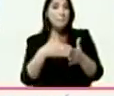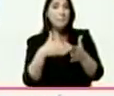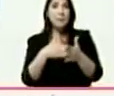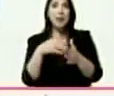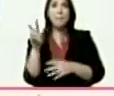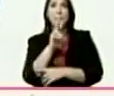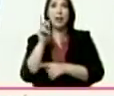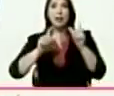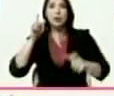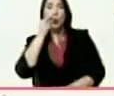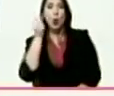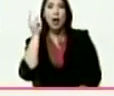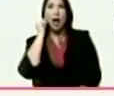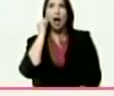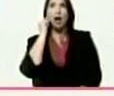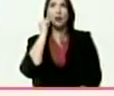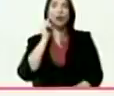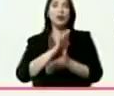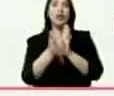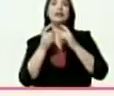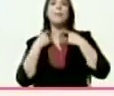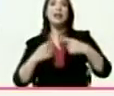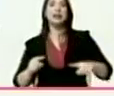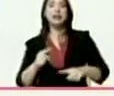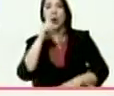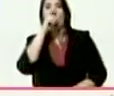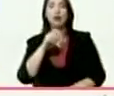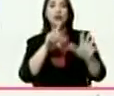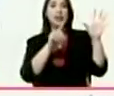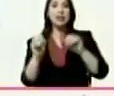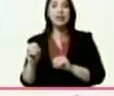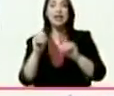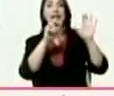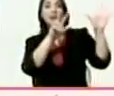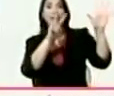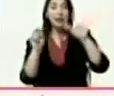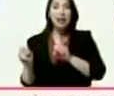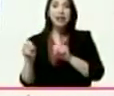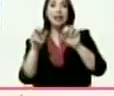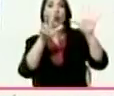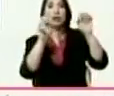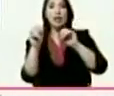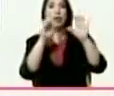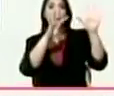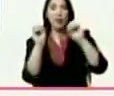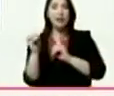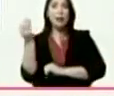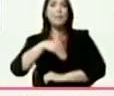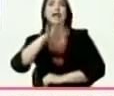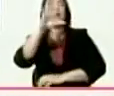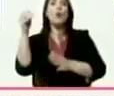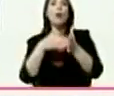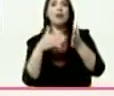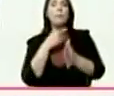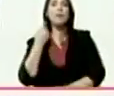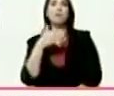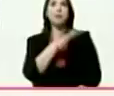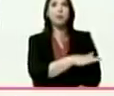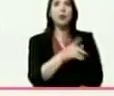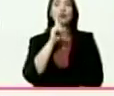fueron desaparecidos durante las décadas de los 60, 70, 80 y 90. Más de 50.000 asesinados en la llamada guerra